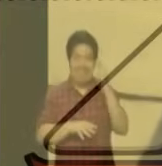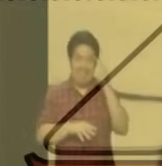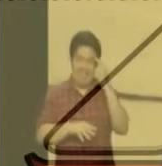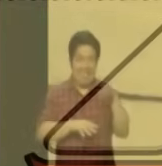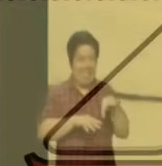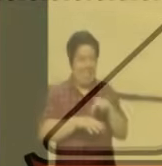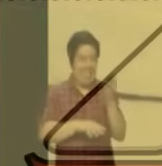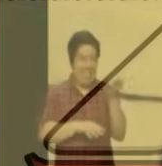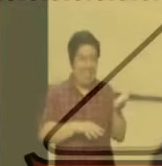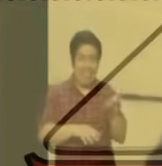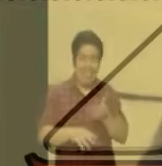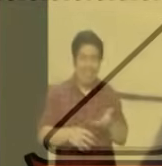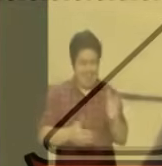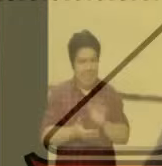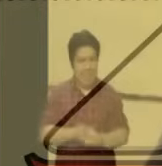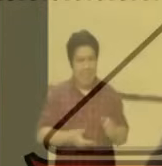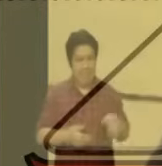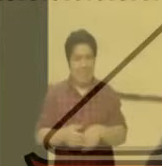de esa.